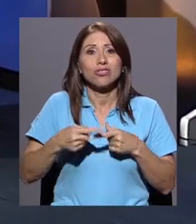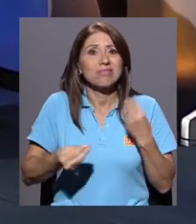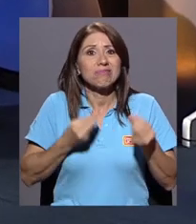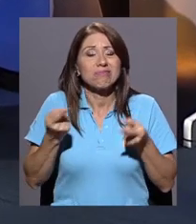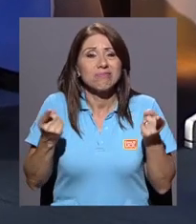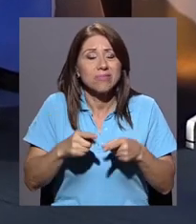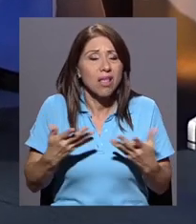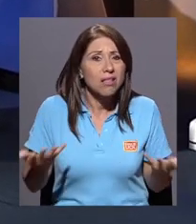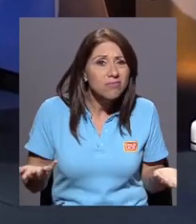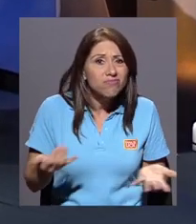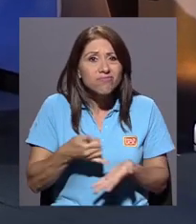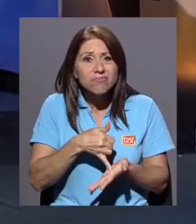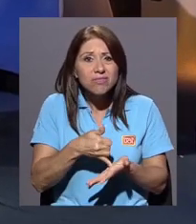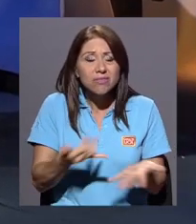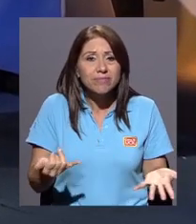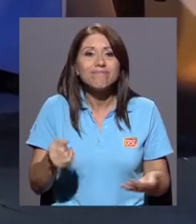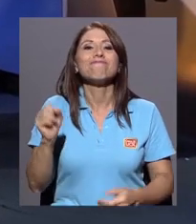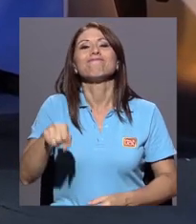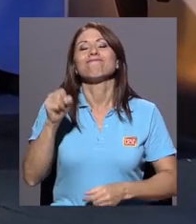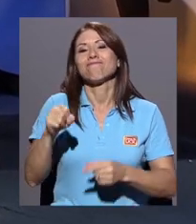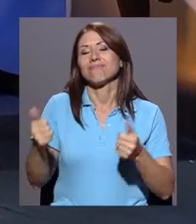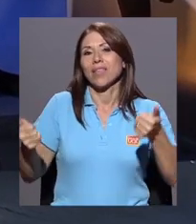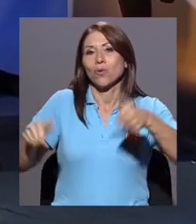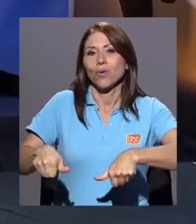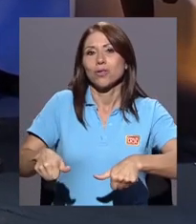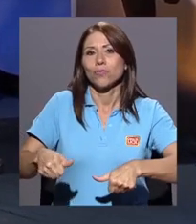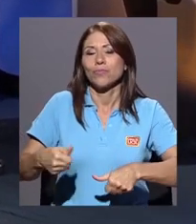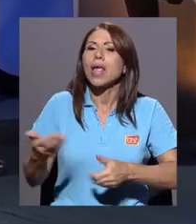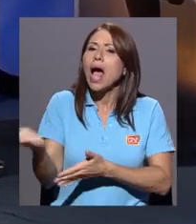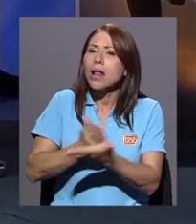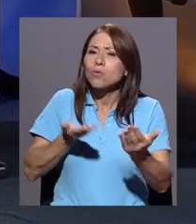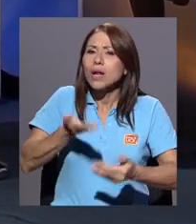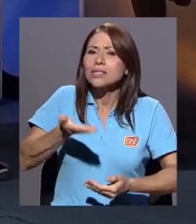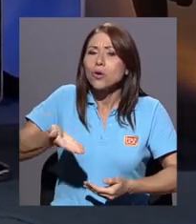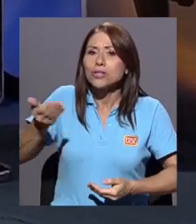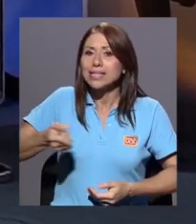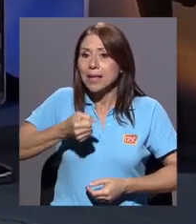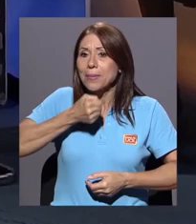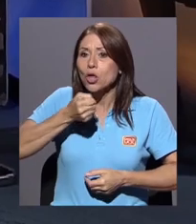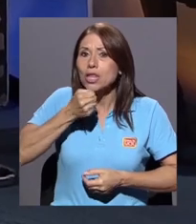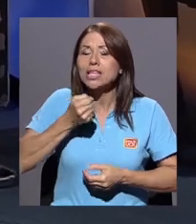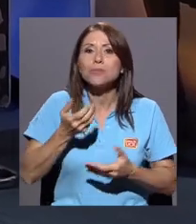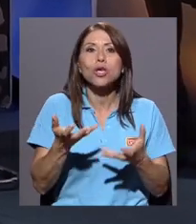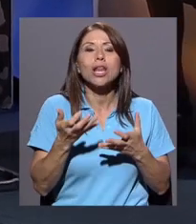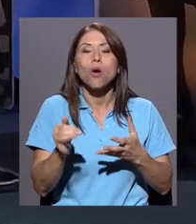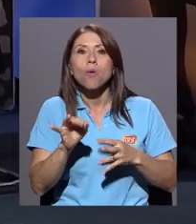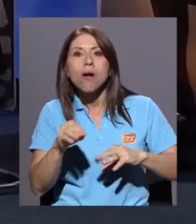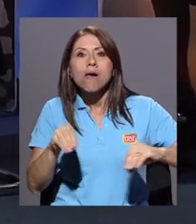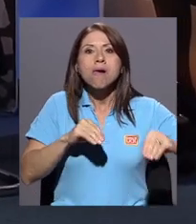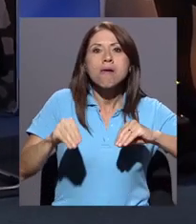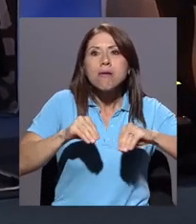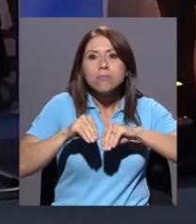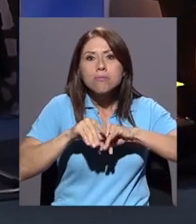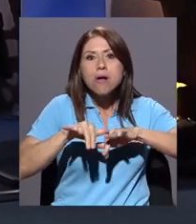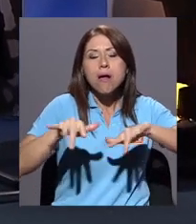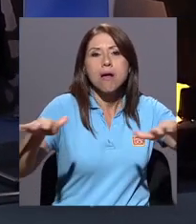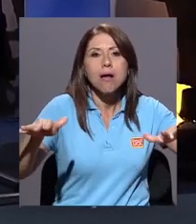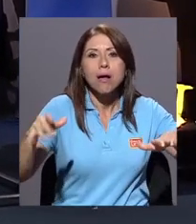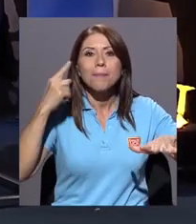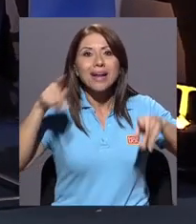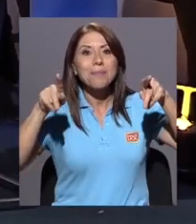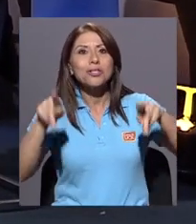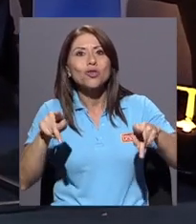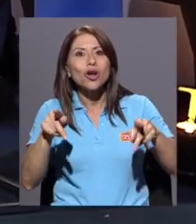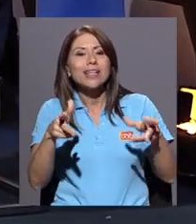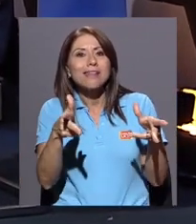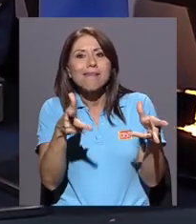Sí, totalmente de acuerdo. Y hay cosas que el periodismo, cierto periodismo, tiene una tendencia al sensacionalismo porque da audiencia,